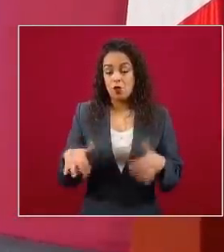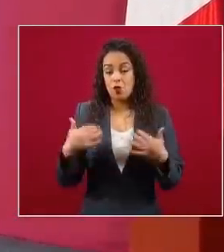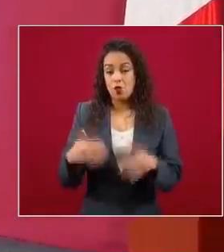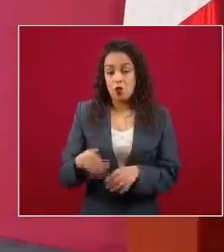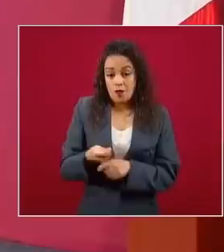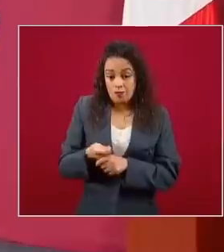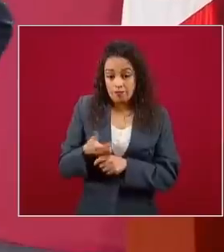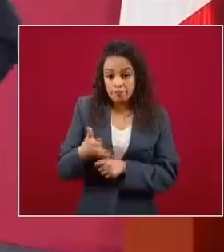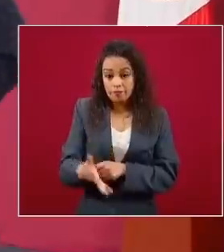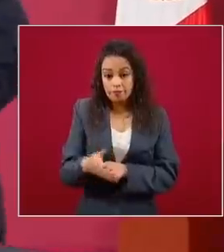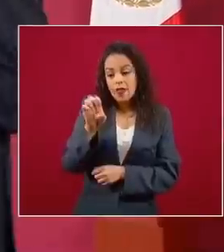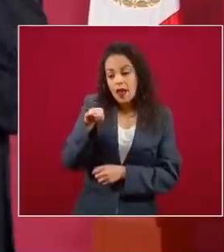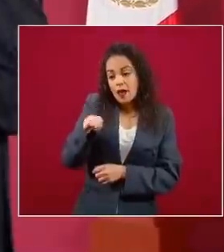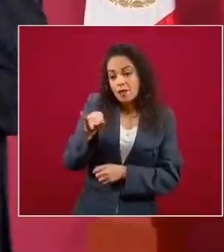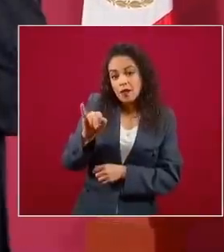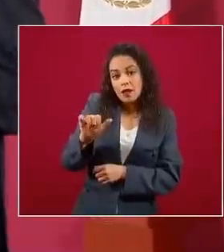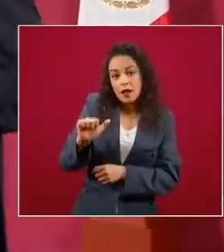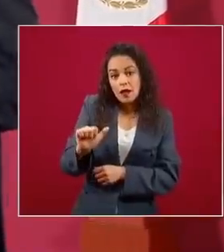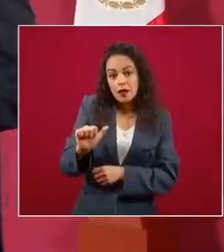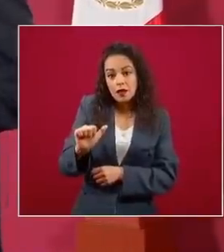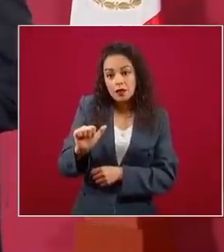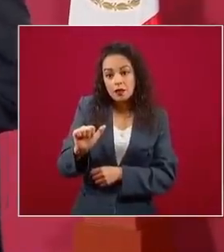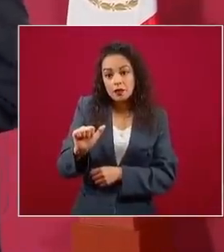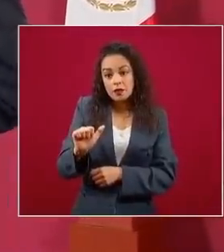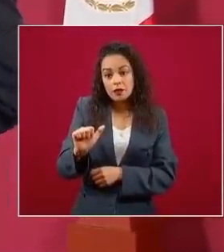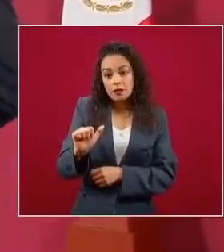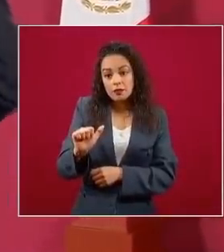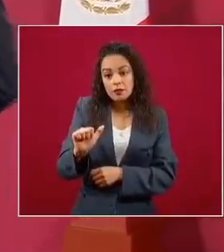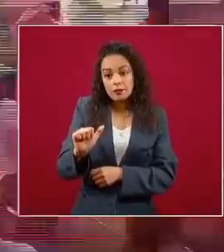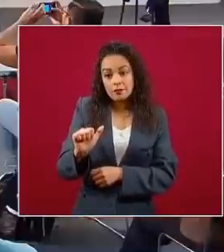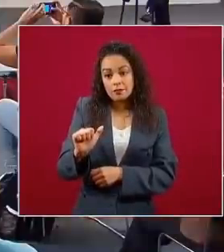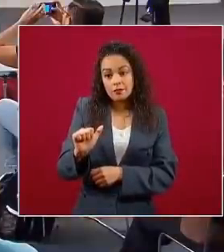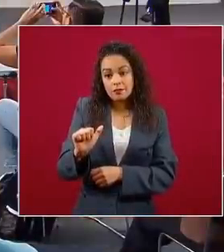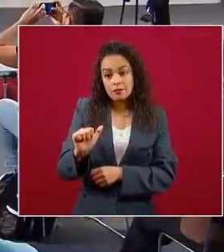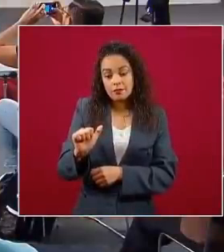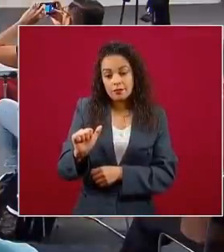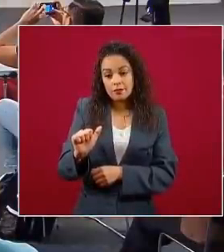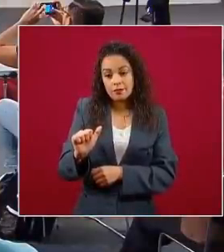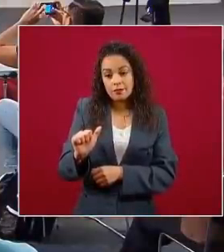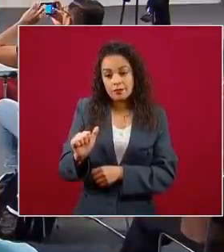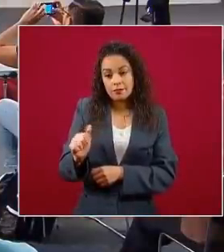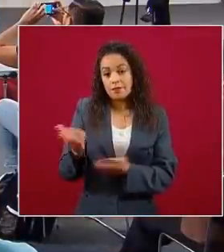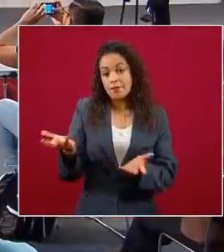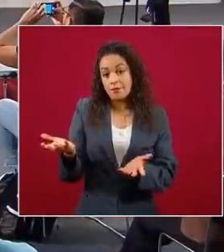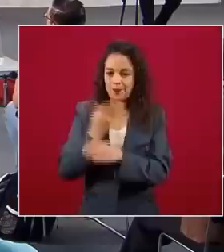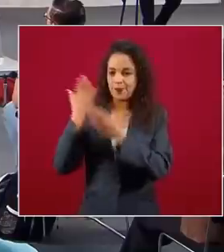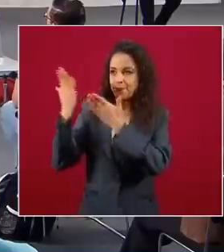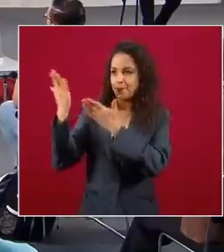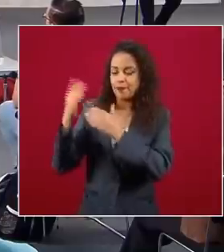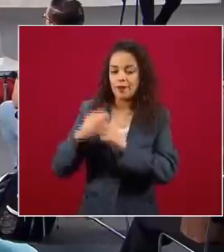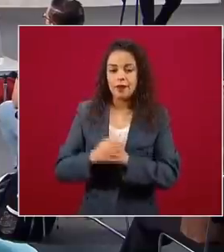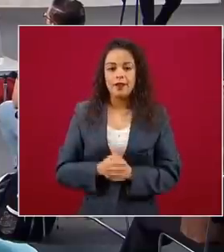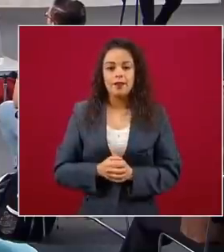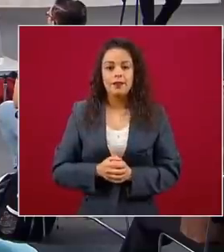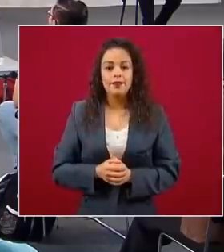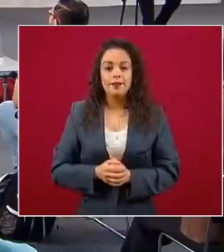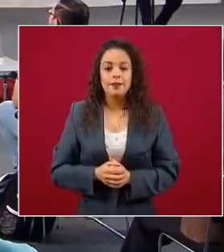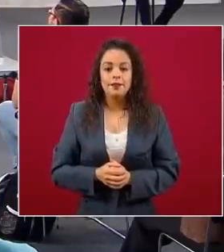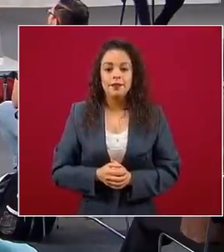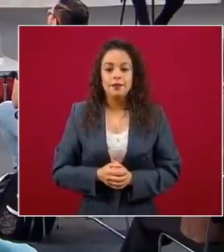pandemias. Yo no quería que se pusiera, pero bueno, ya está. Pero